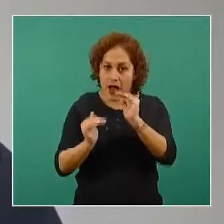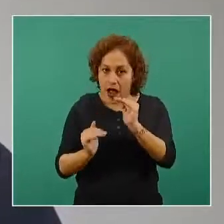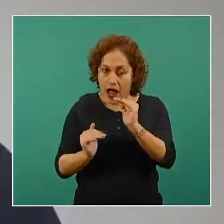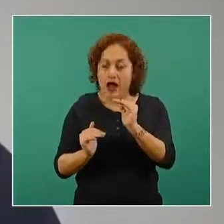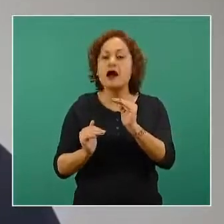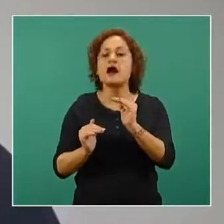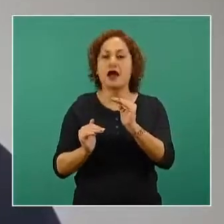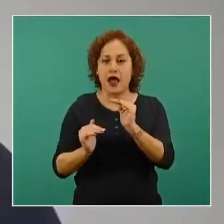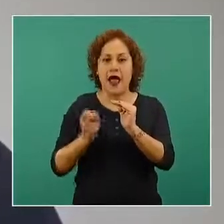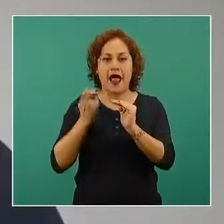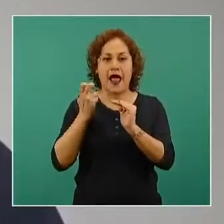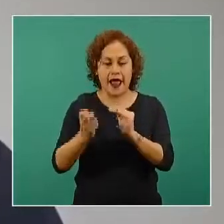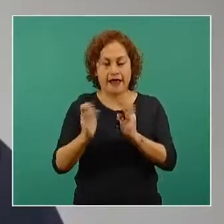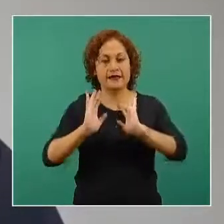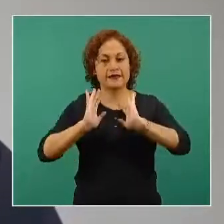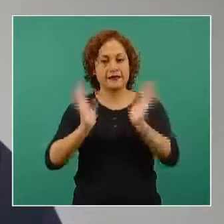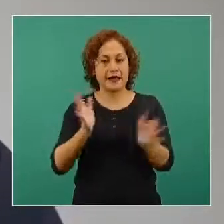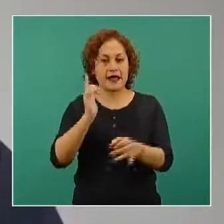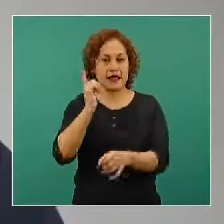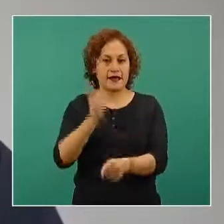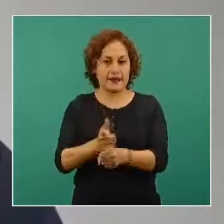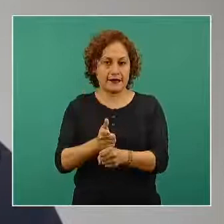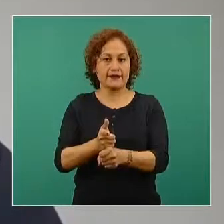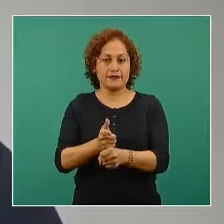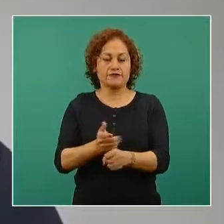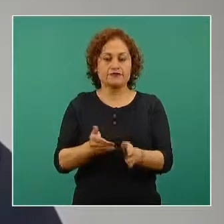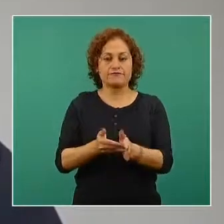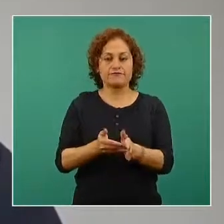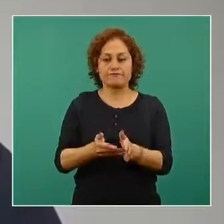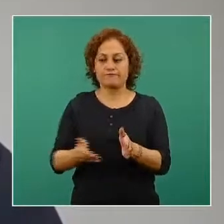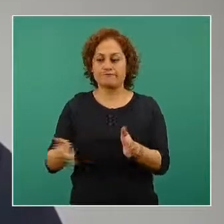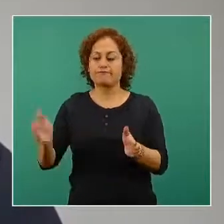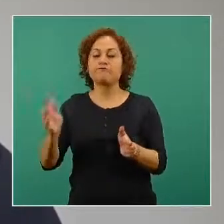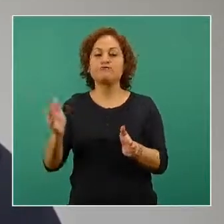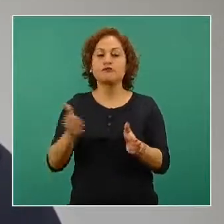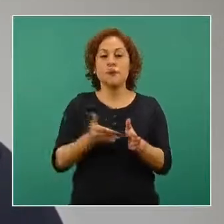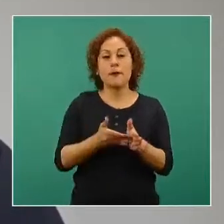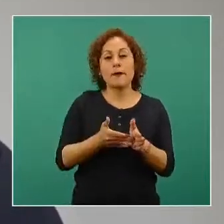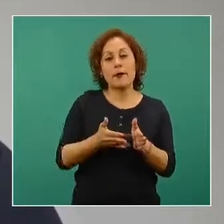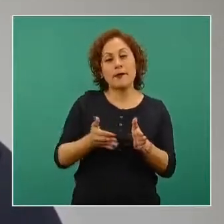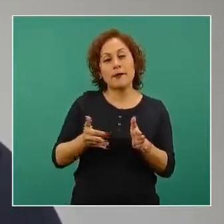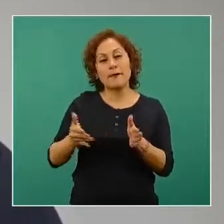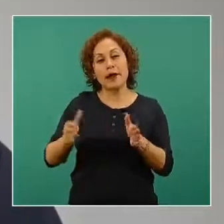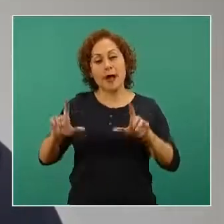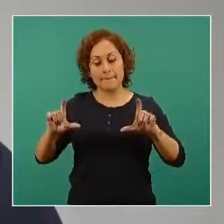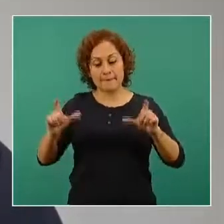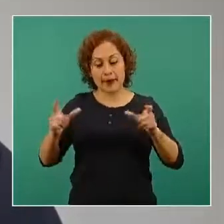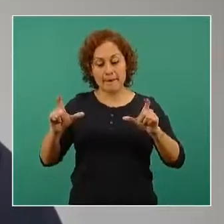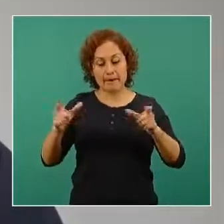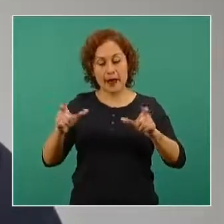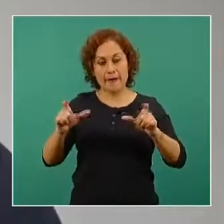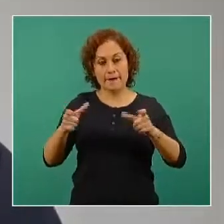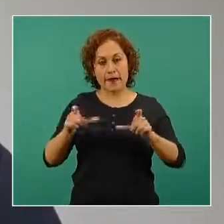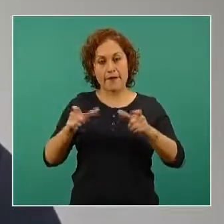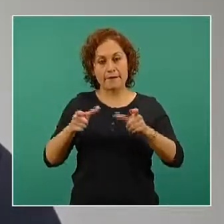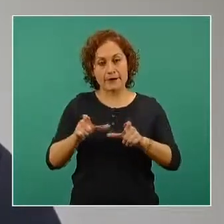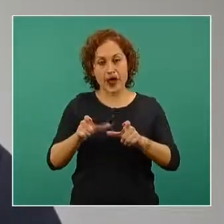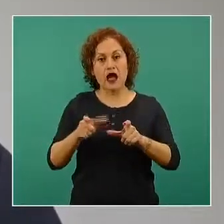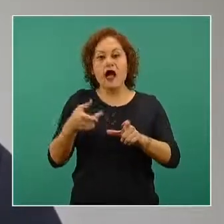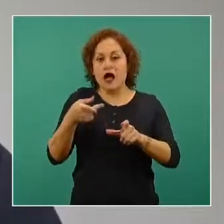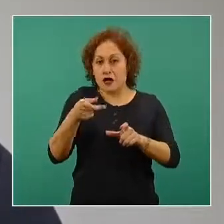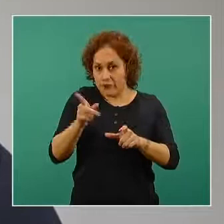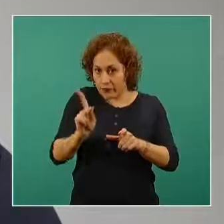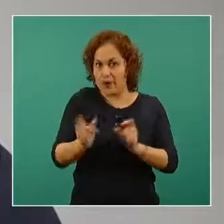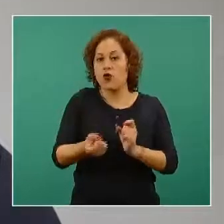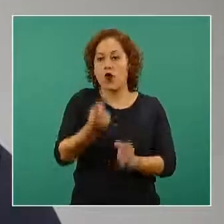basal que en algún momento podemos tener durante varias semanas en función de que siempre habrá una cantidad todavía